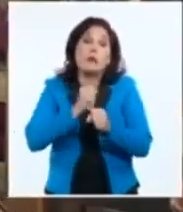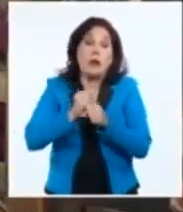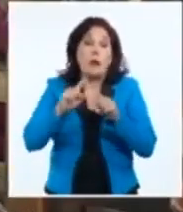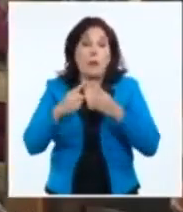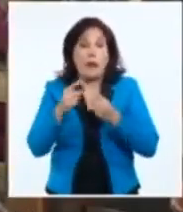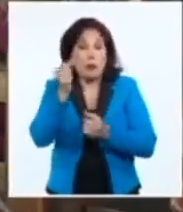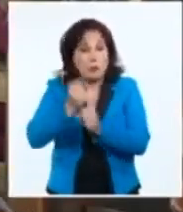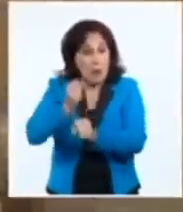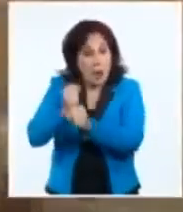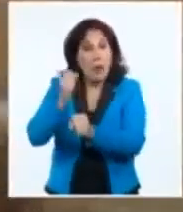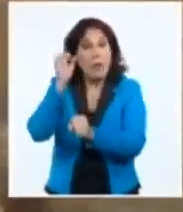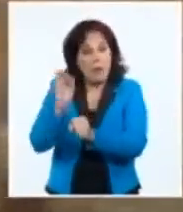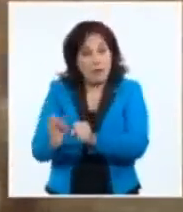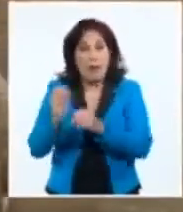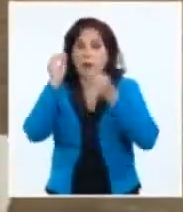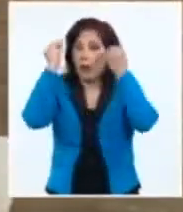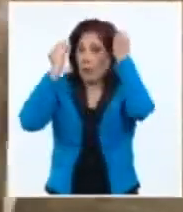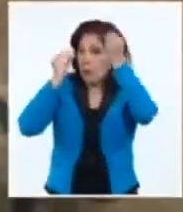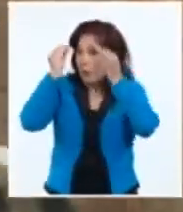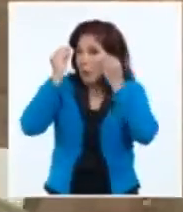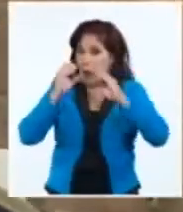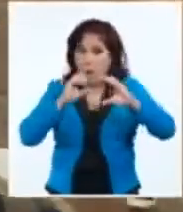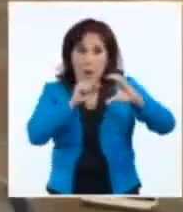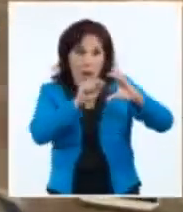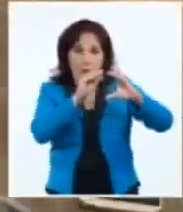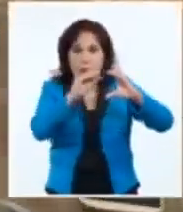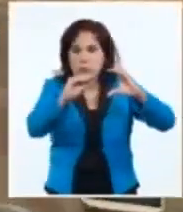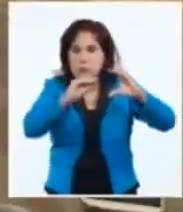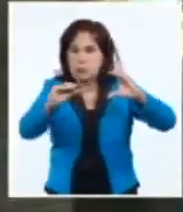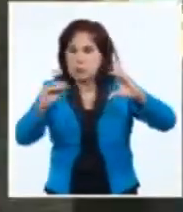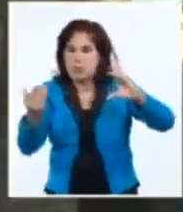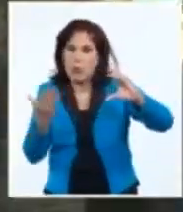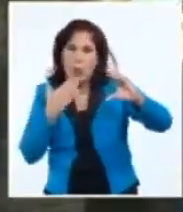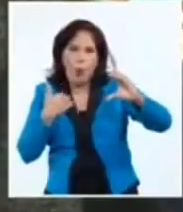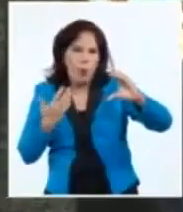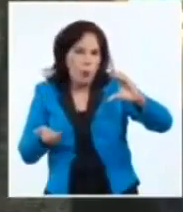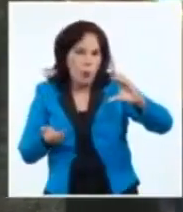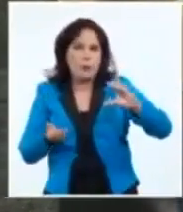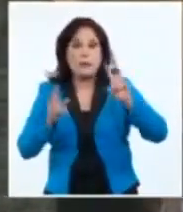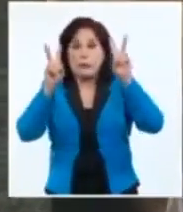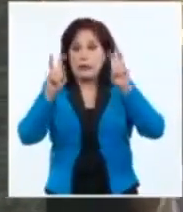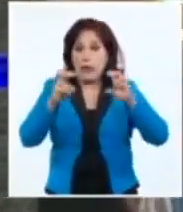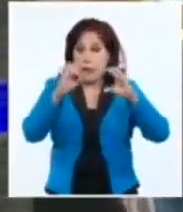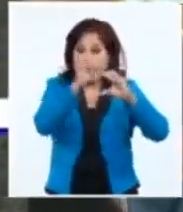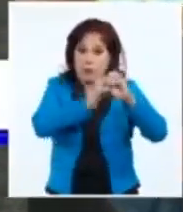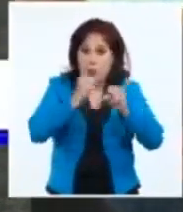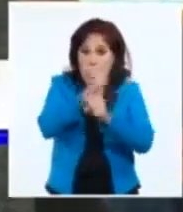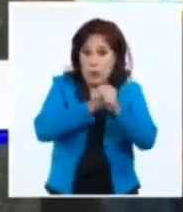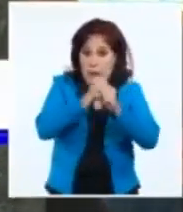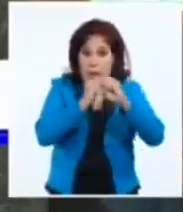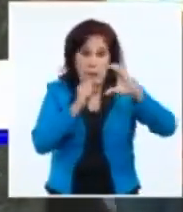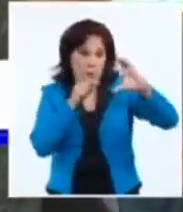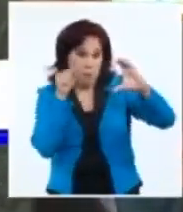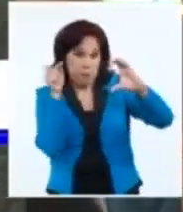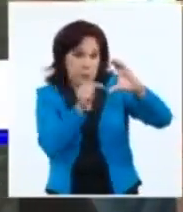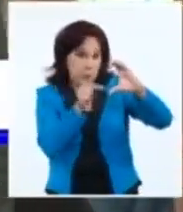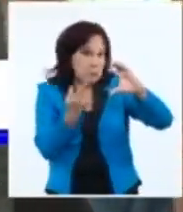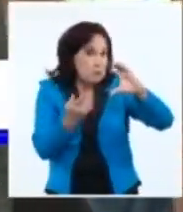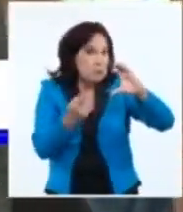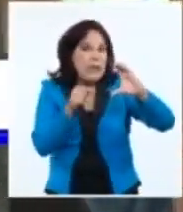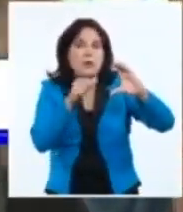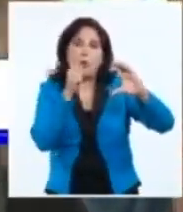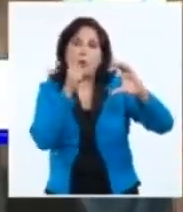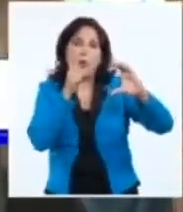preocupaciones, como con la distribución de utilidades o las formas de pago. El tema de repartición de utilidades, ¿me entiendes? Que es una